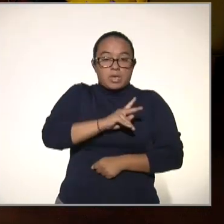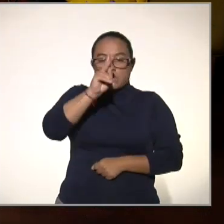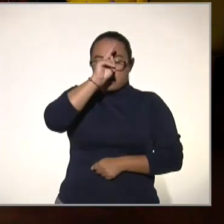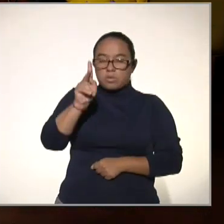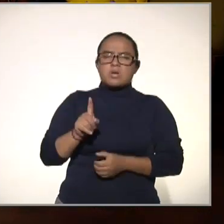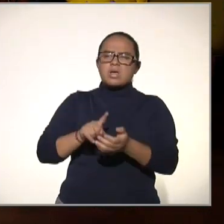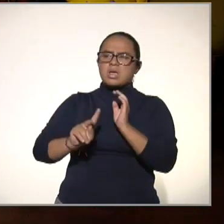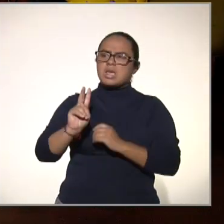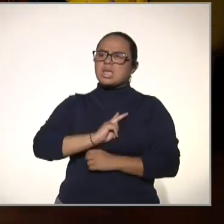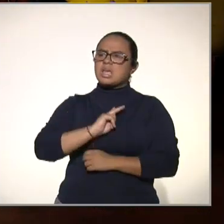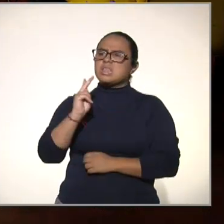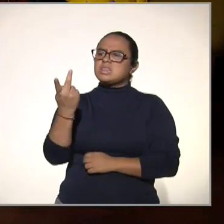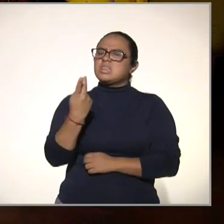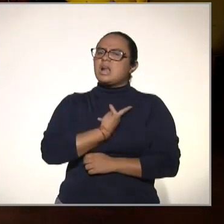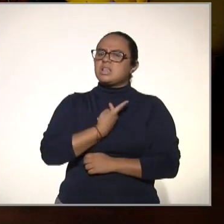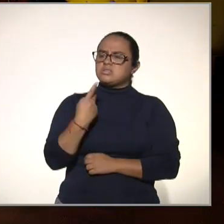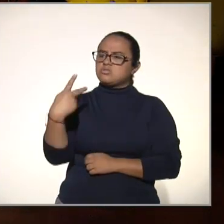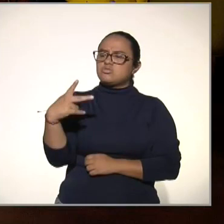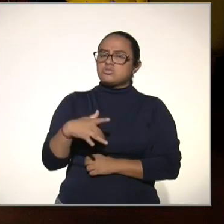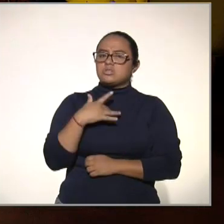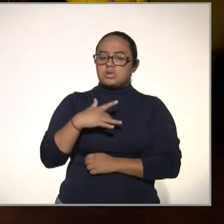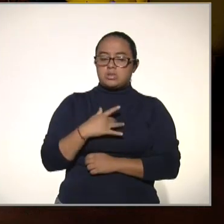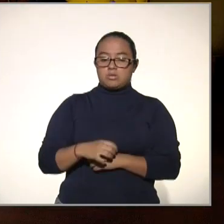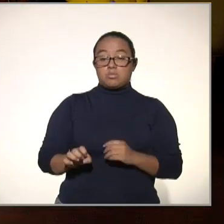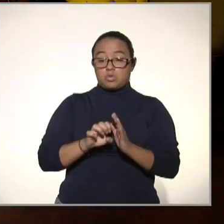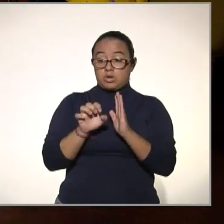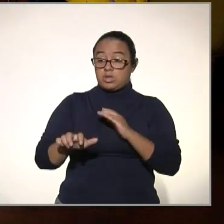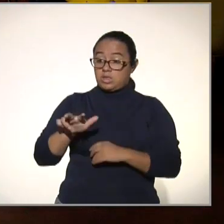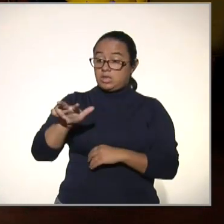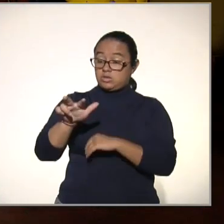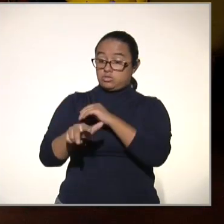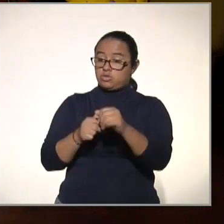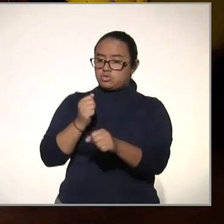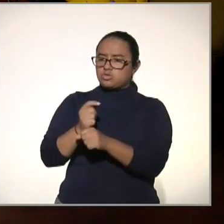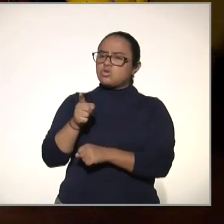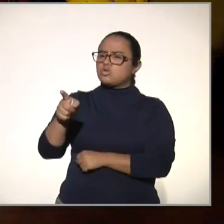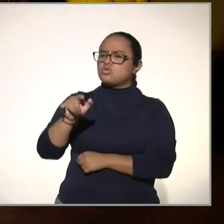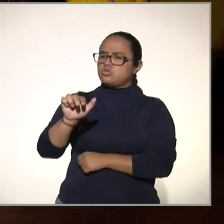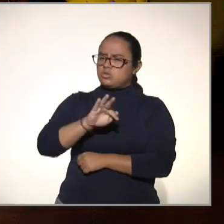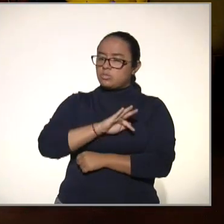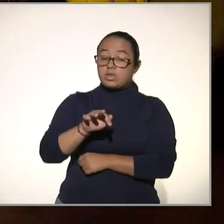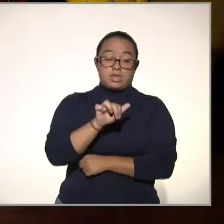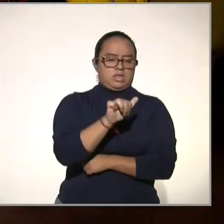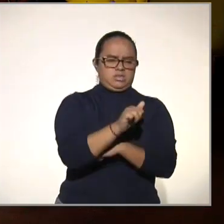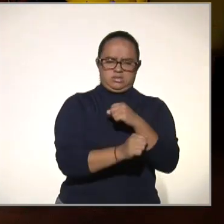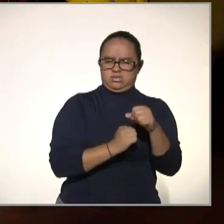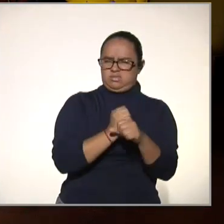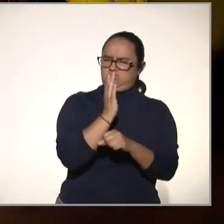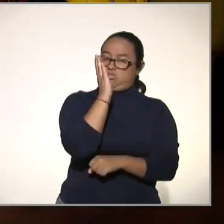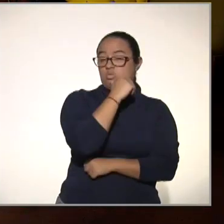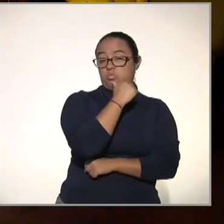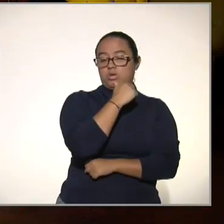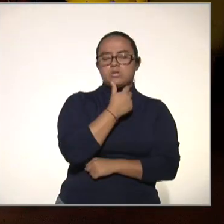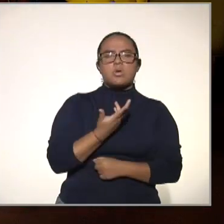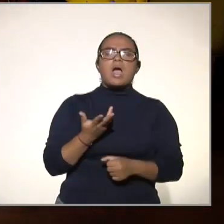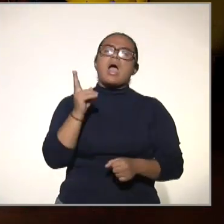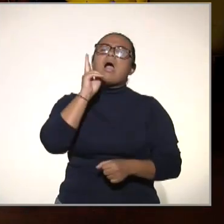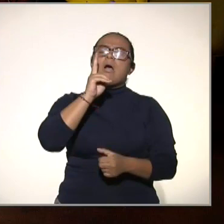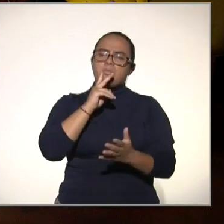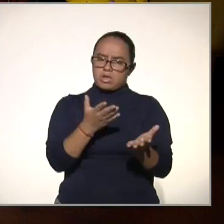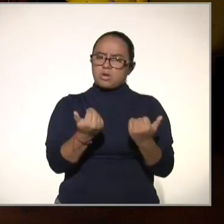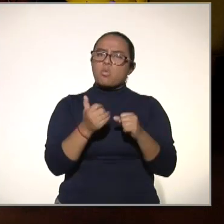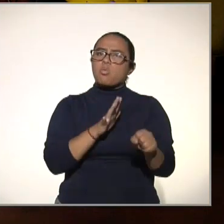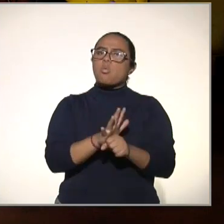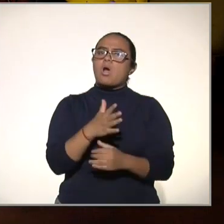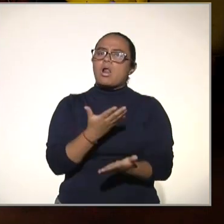las infancias. Y esta idea de decir, a los 18 pareciera que puede, pero a los 16 no. ¿Cuál es el fundamento? Y ahí tenemos un